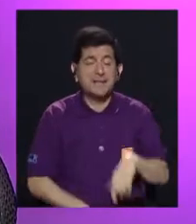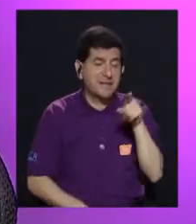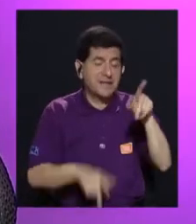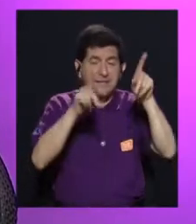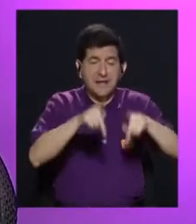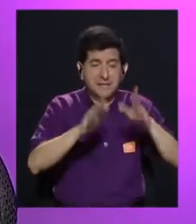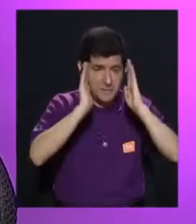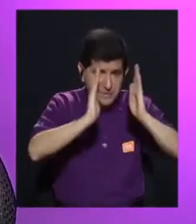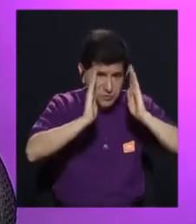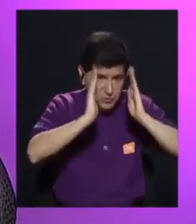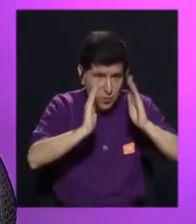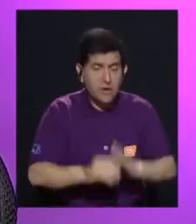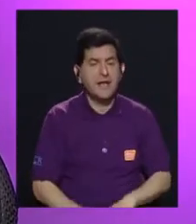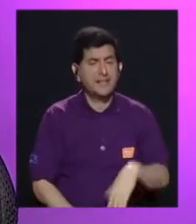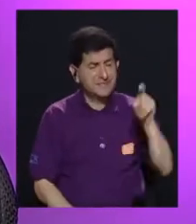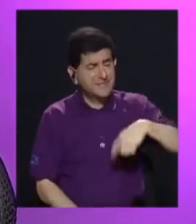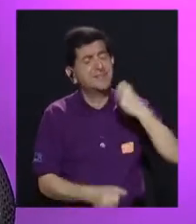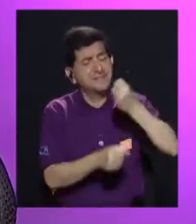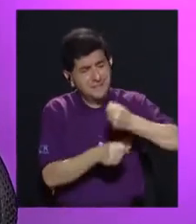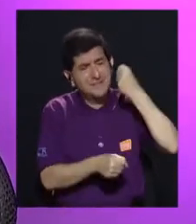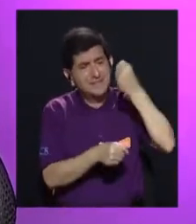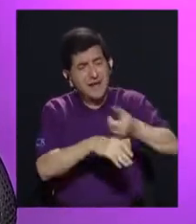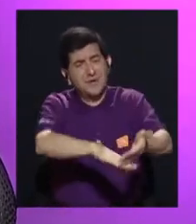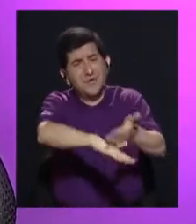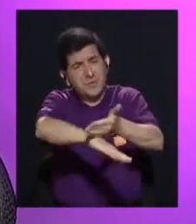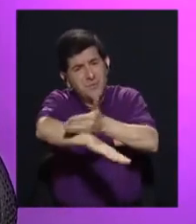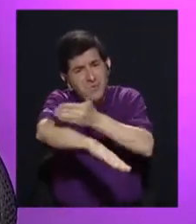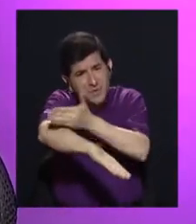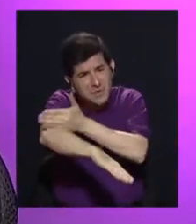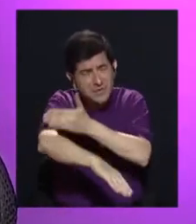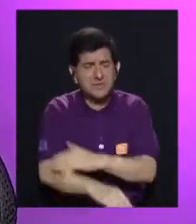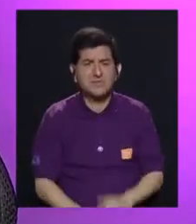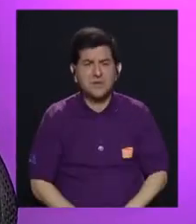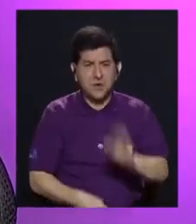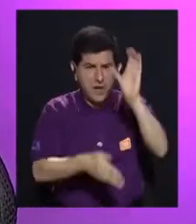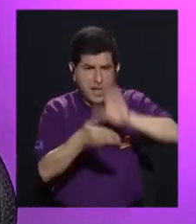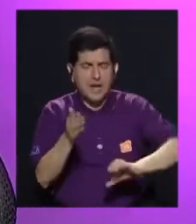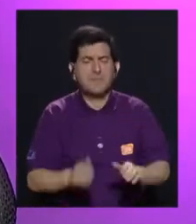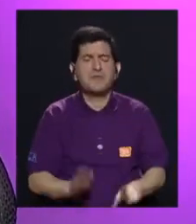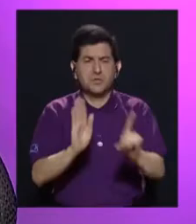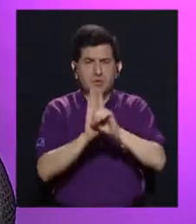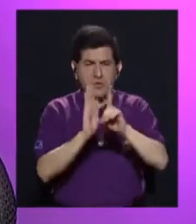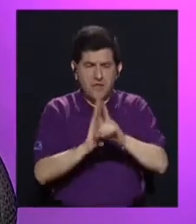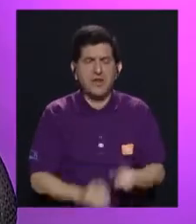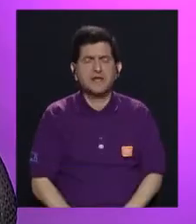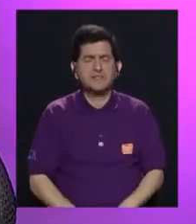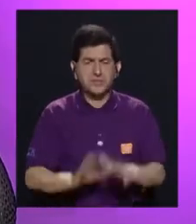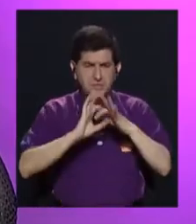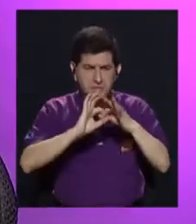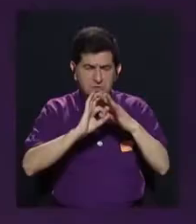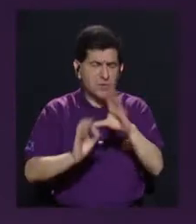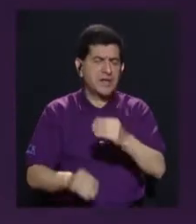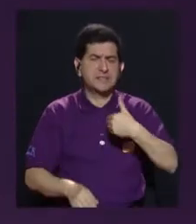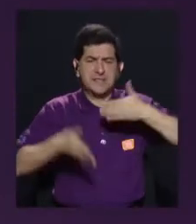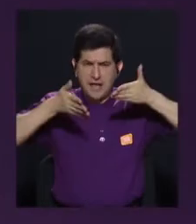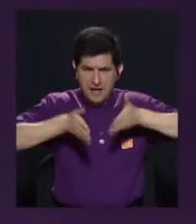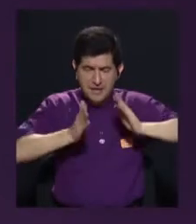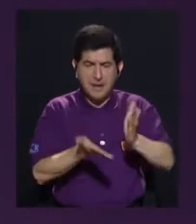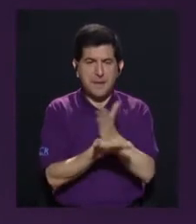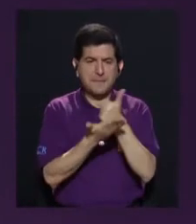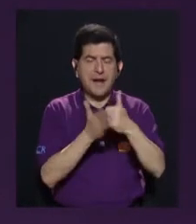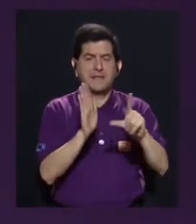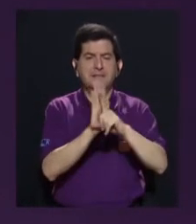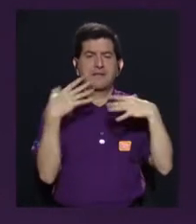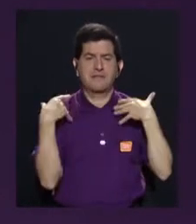eso es algo que hay que hay que trabajar y hay que avanzar un poco más todavía en el capítulo de derechos sexuales y derechos reproductivos como parte de la ley de